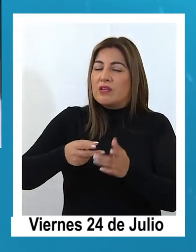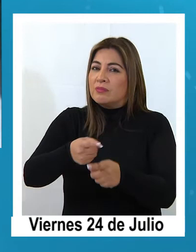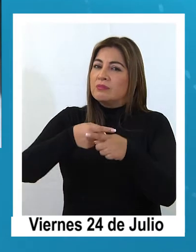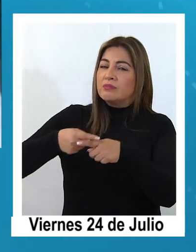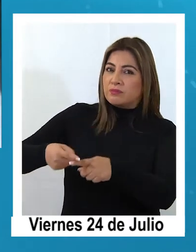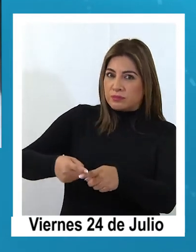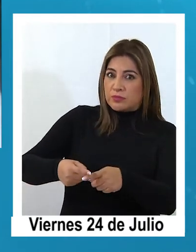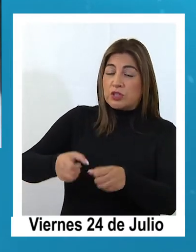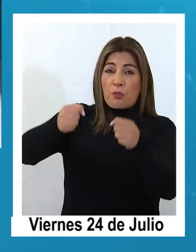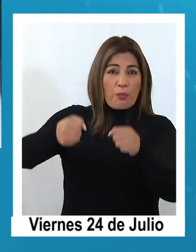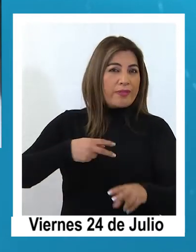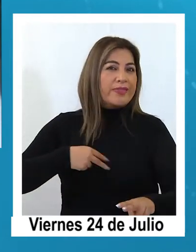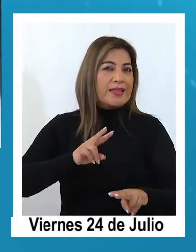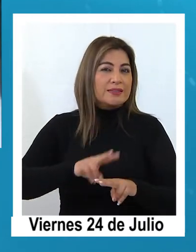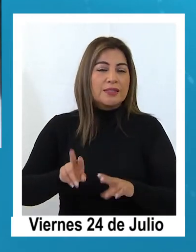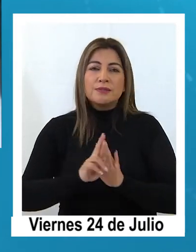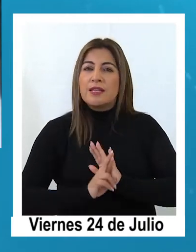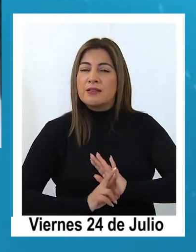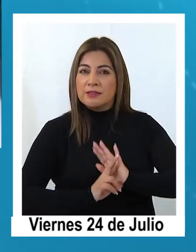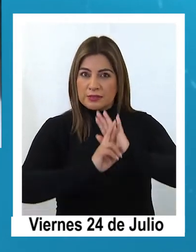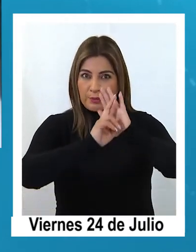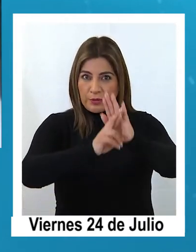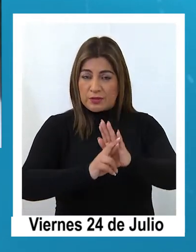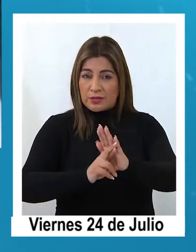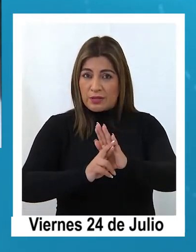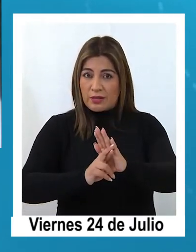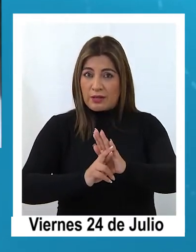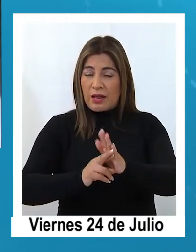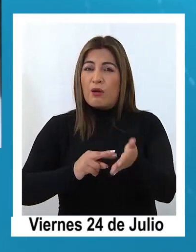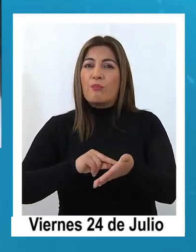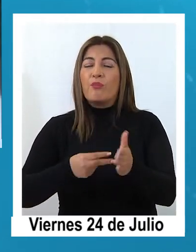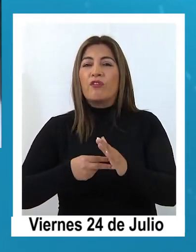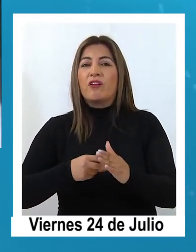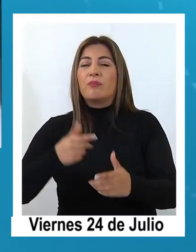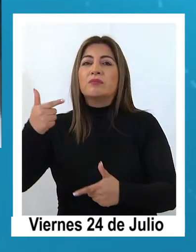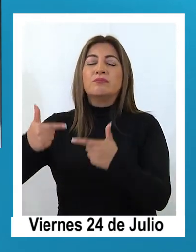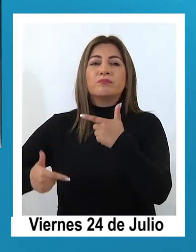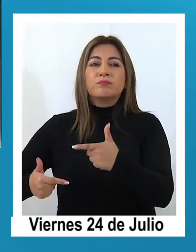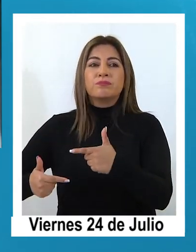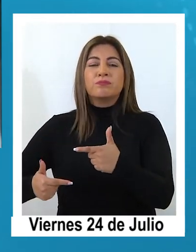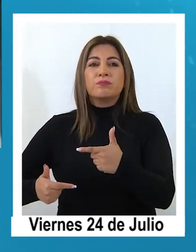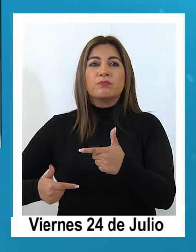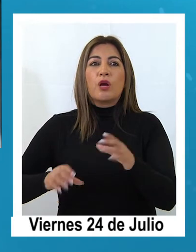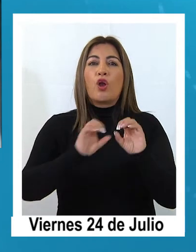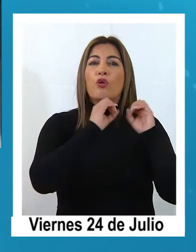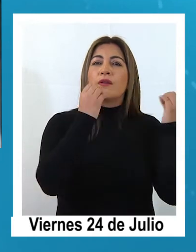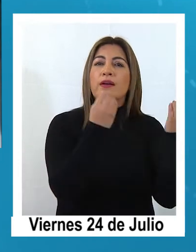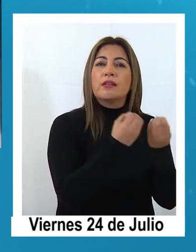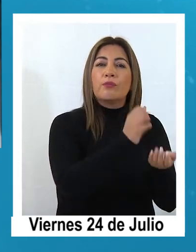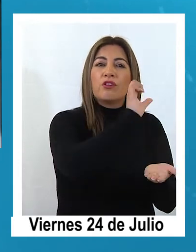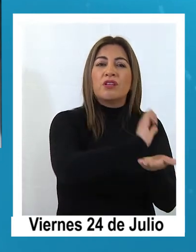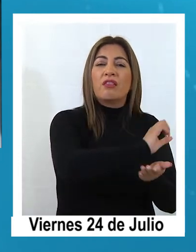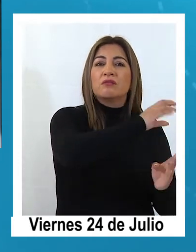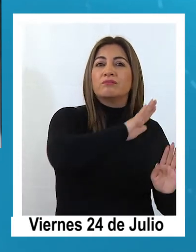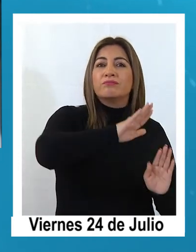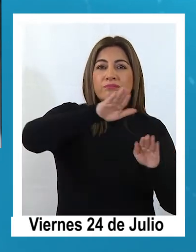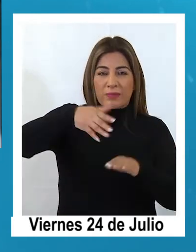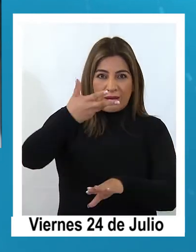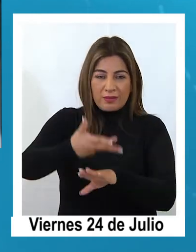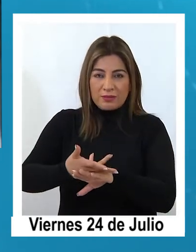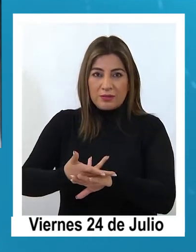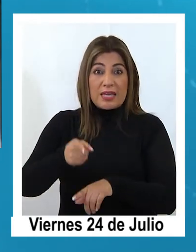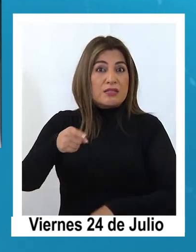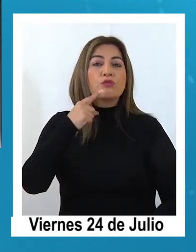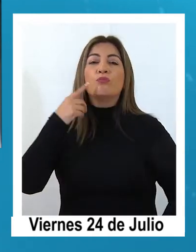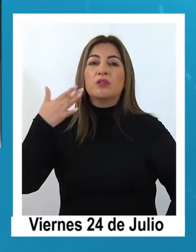Y si van a tener capacidad para representar ese conflicto en los órganos que el Estado dispone para eso. Eso va a ser crucial.